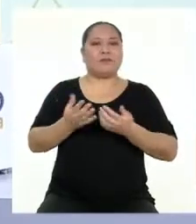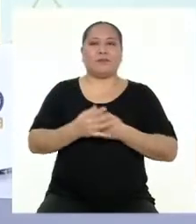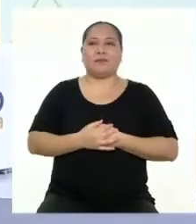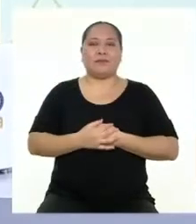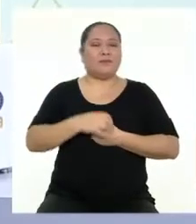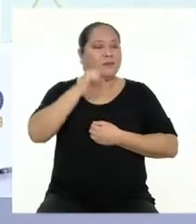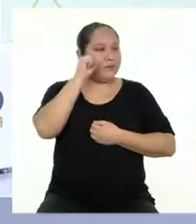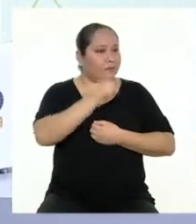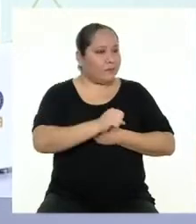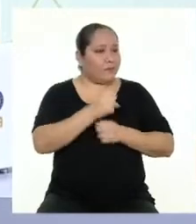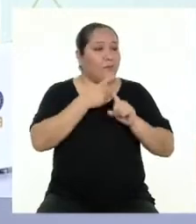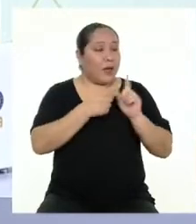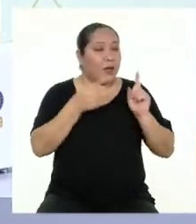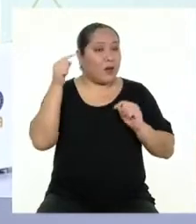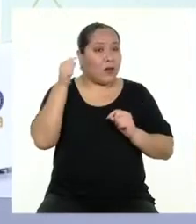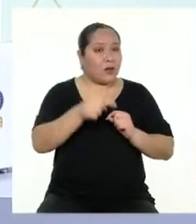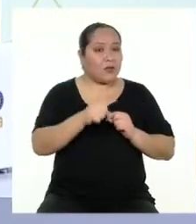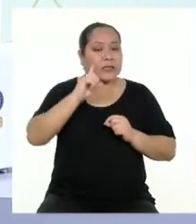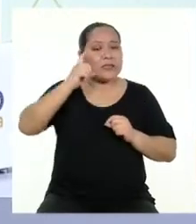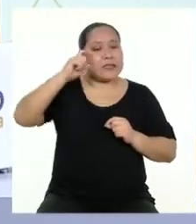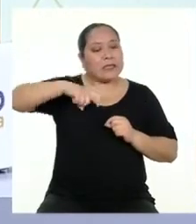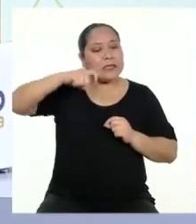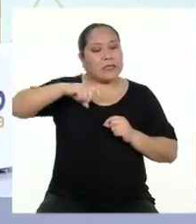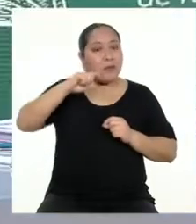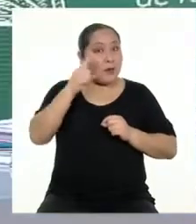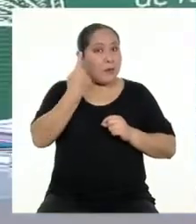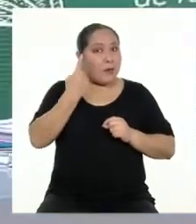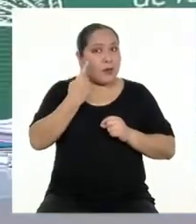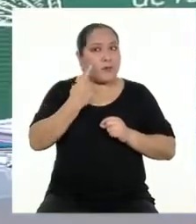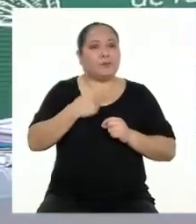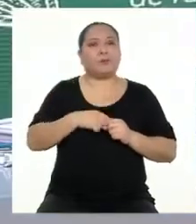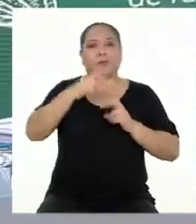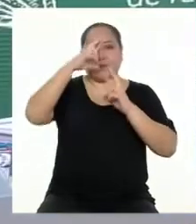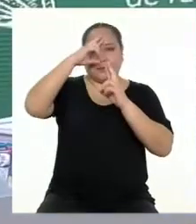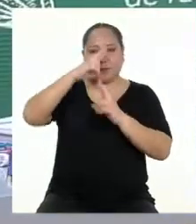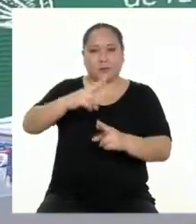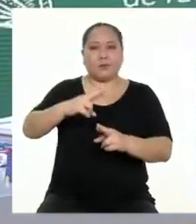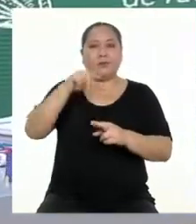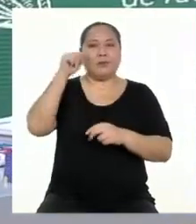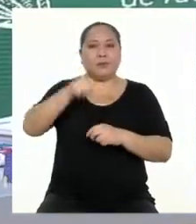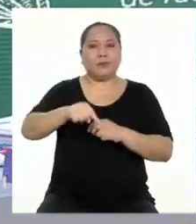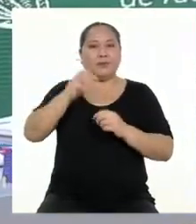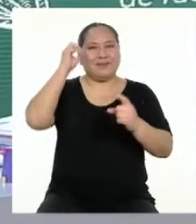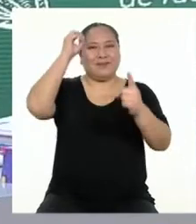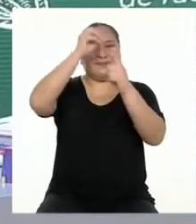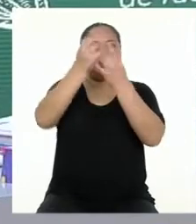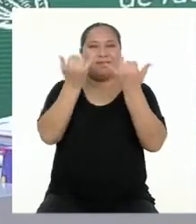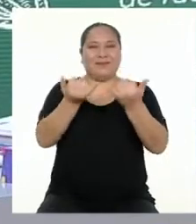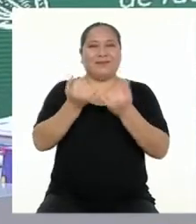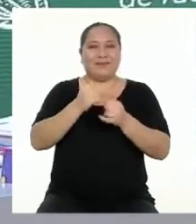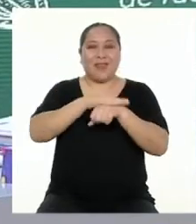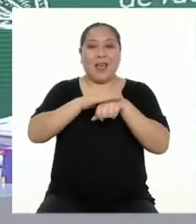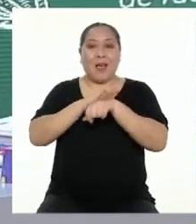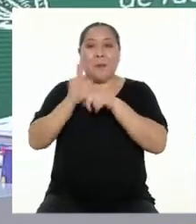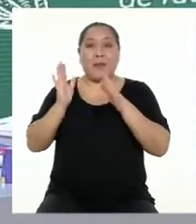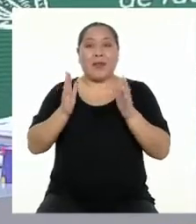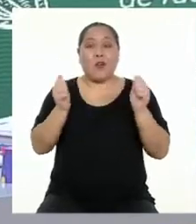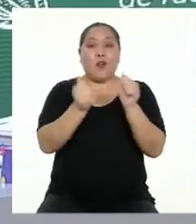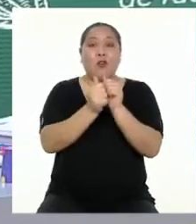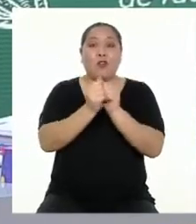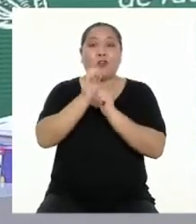la familia recibe sus ingresos coincidan con las fechas en que deben pagar los servicios. Alquiler, agua, luz,